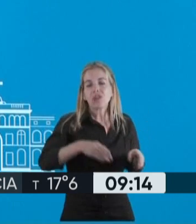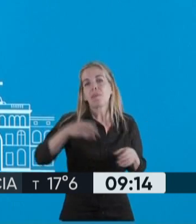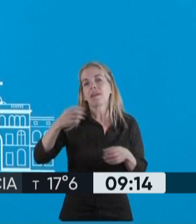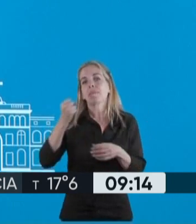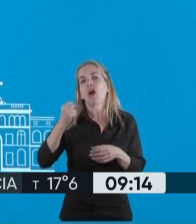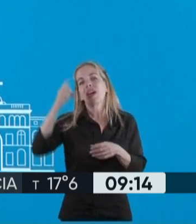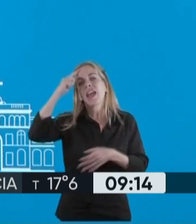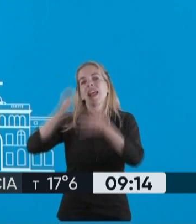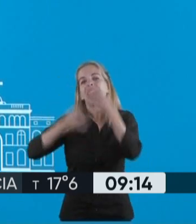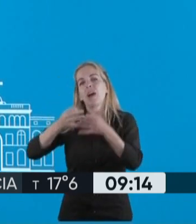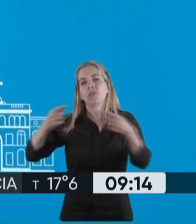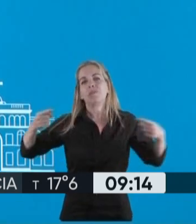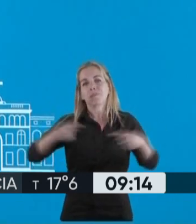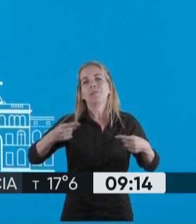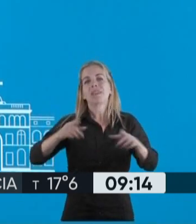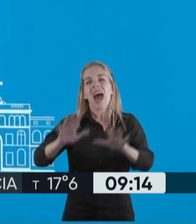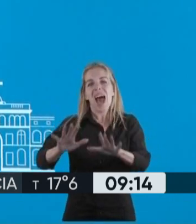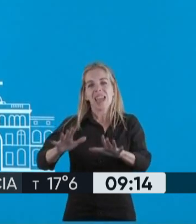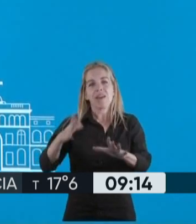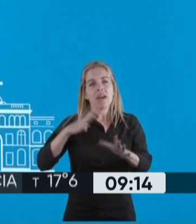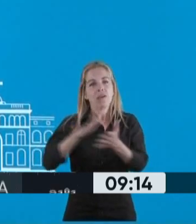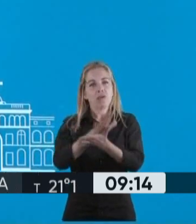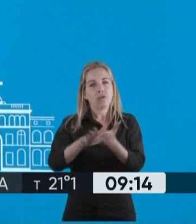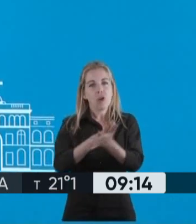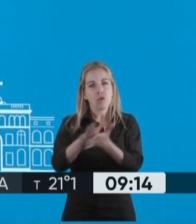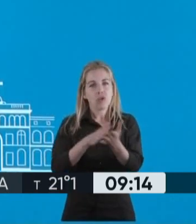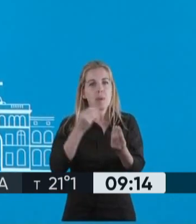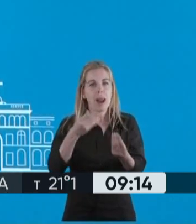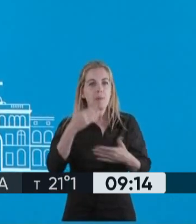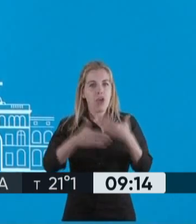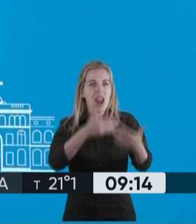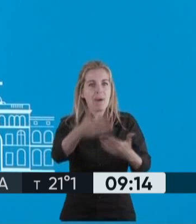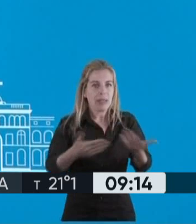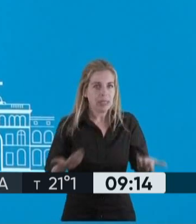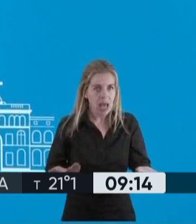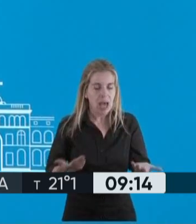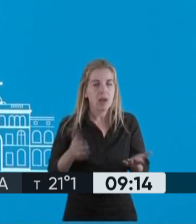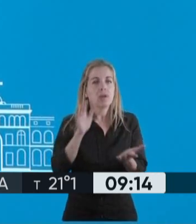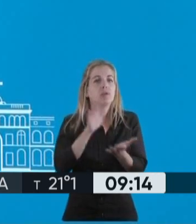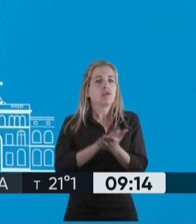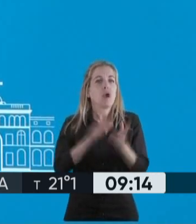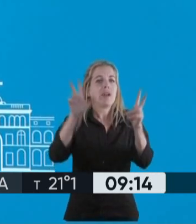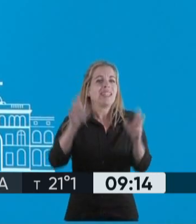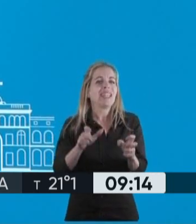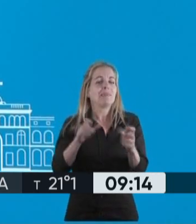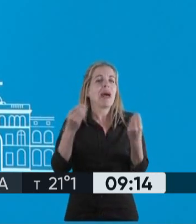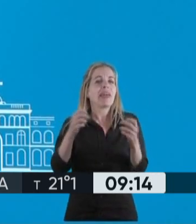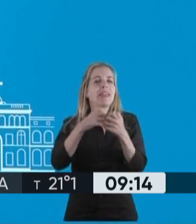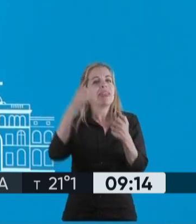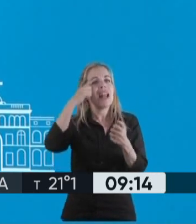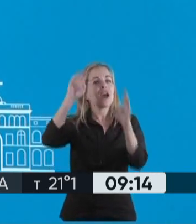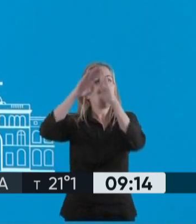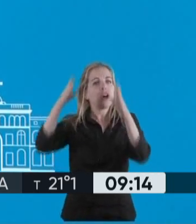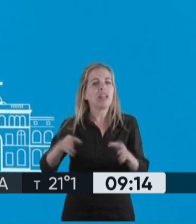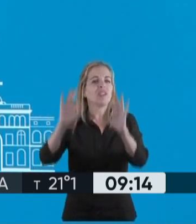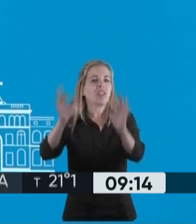sigue atentamente las soluciones que se está dando el Poder Legislativo para poder avanzar en la cuestión. En cuanto a la agenda del Poder Legislativo, la independencia de